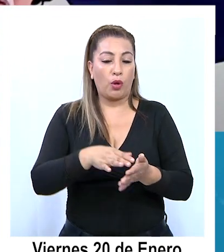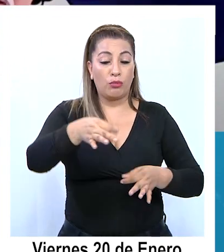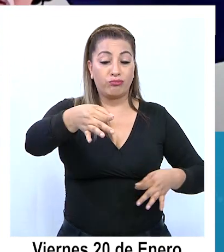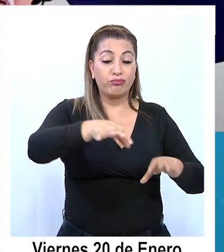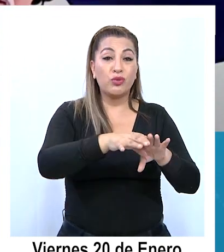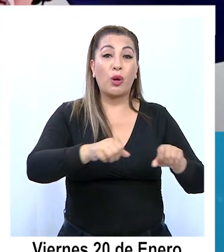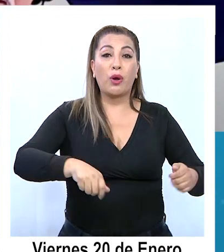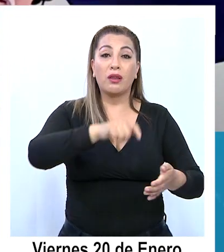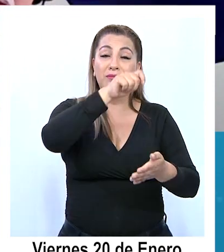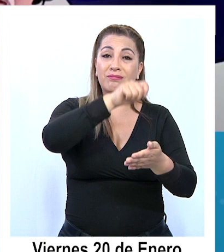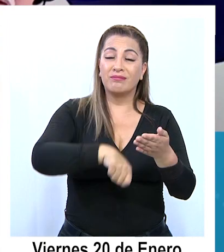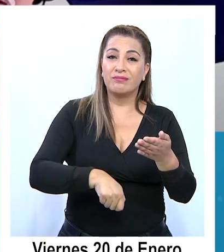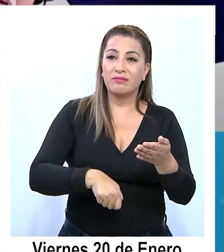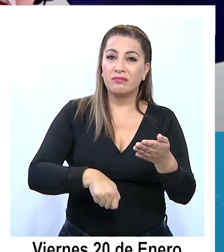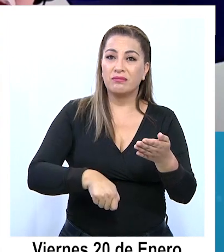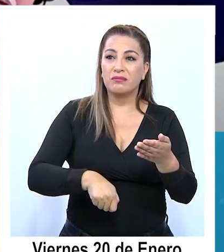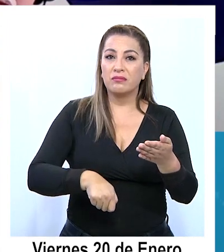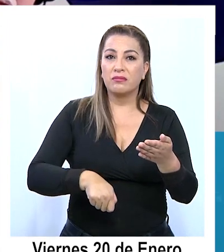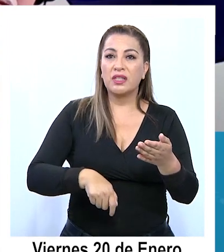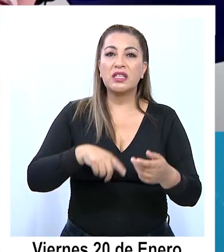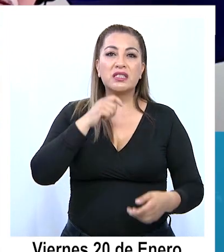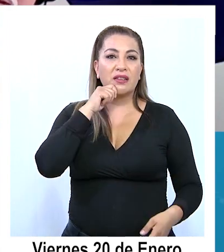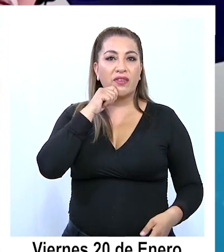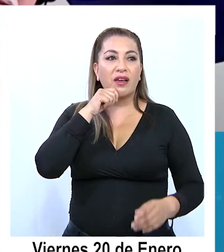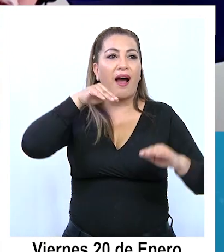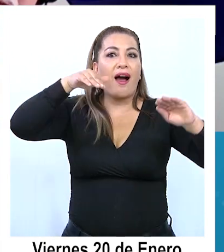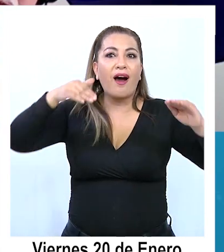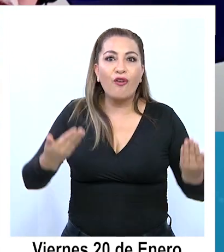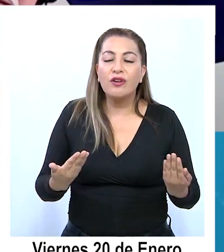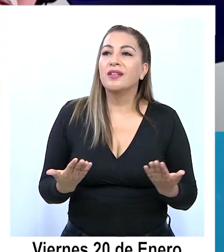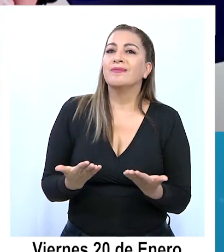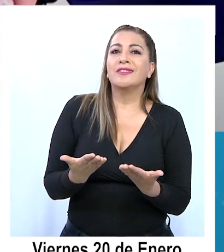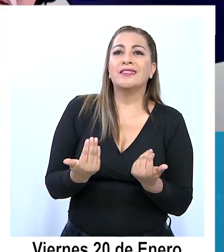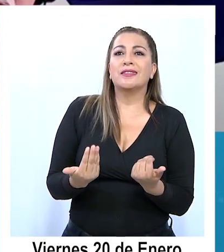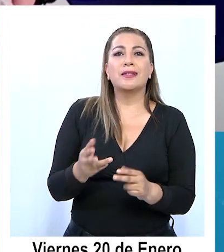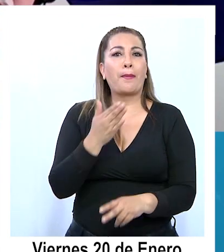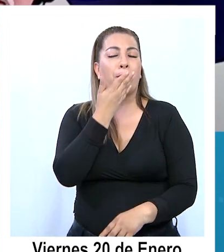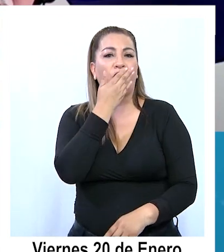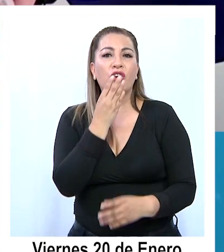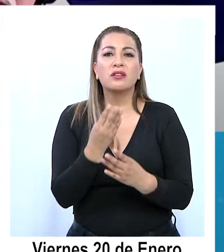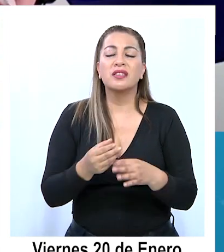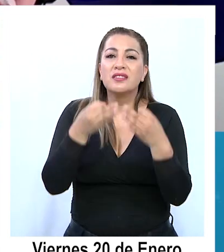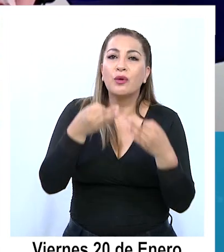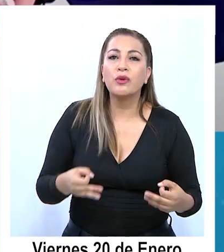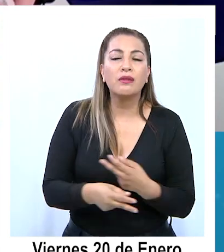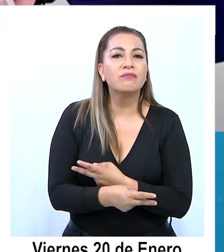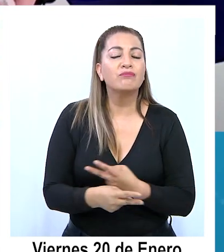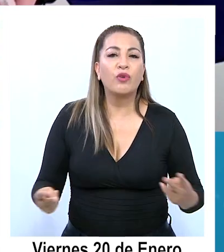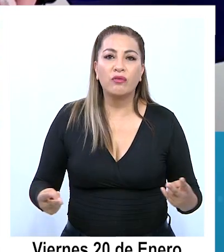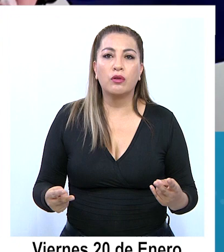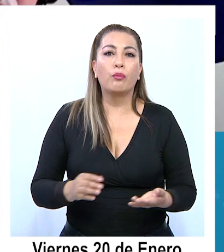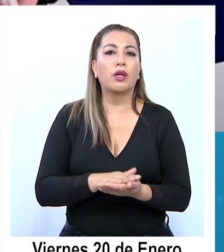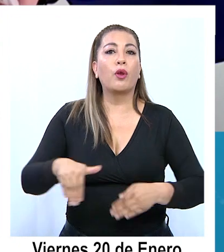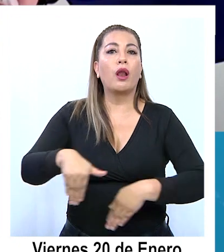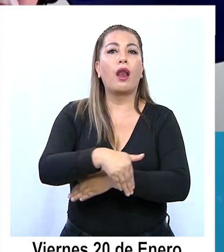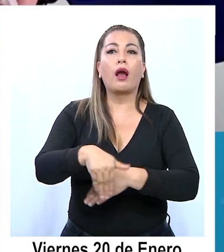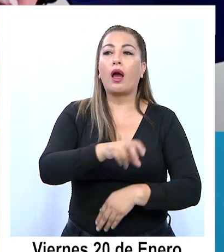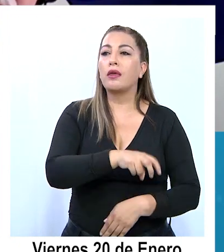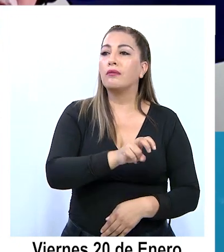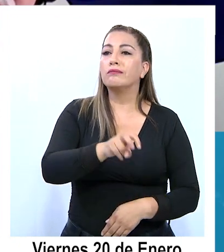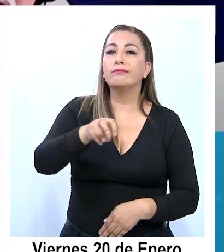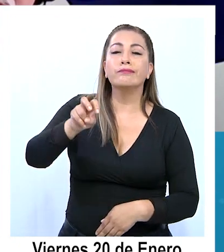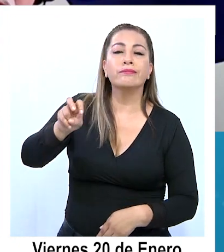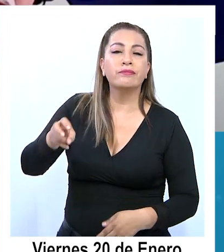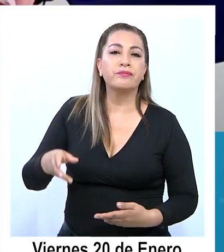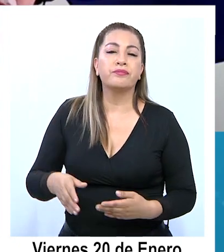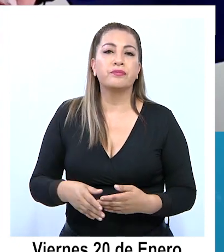nacional, que ellos no vean hoy algo reflejado que mejore su seguridad, que le permita salir a la calle, lo que conversábamos